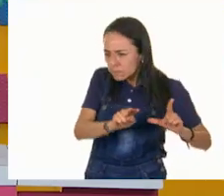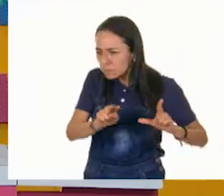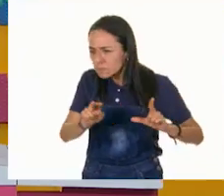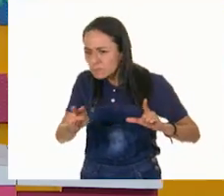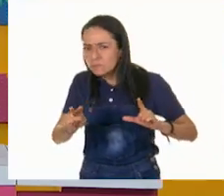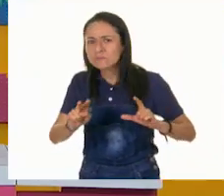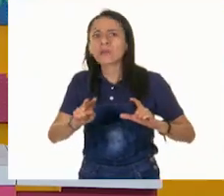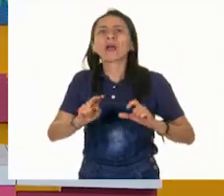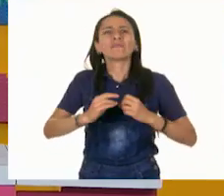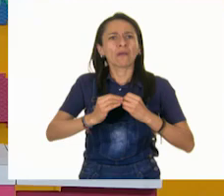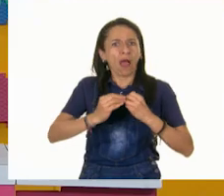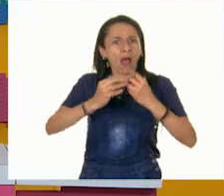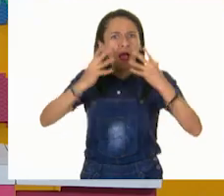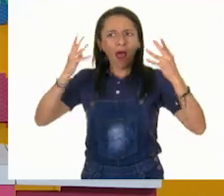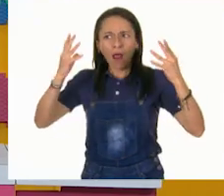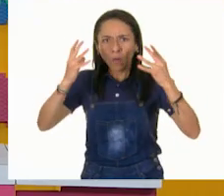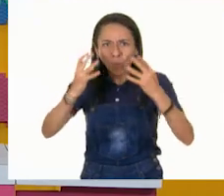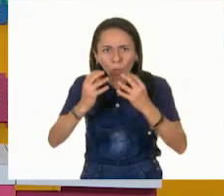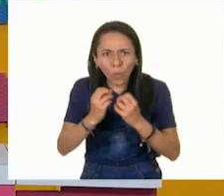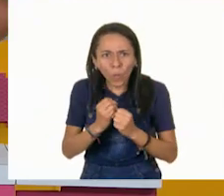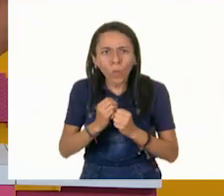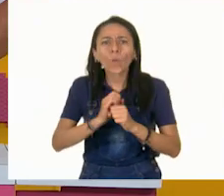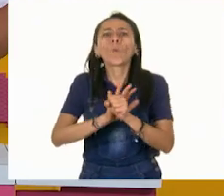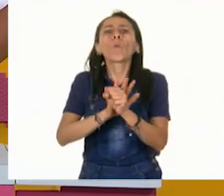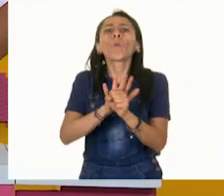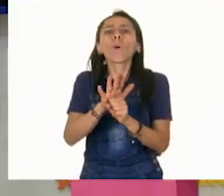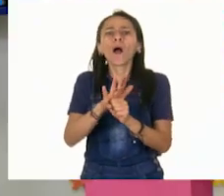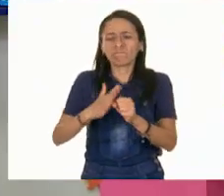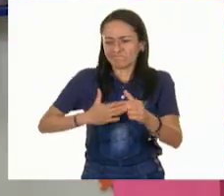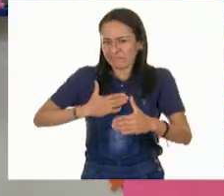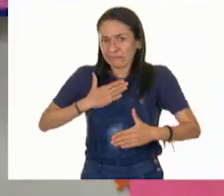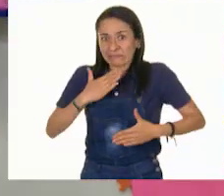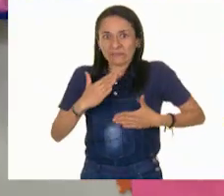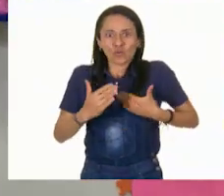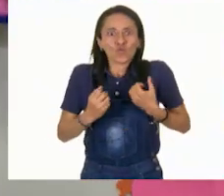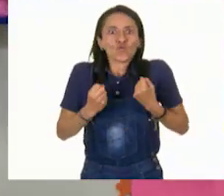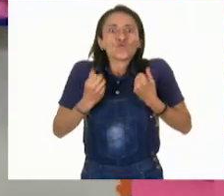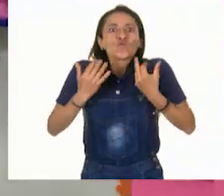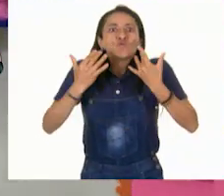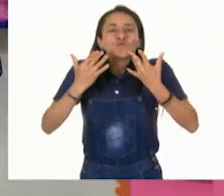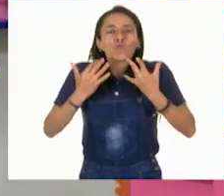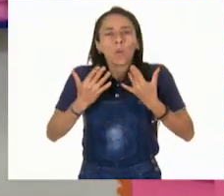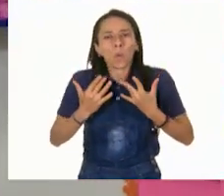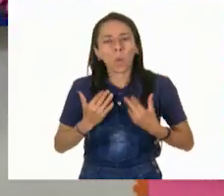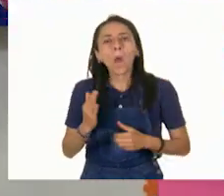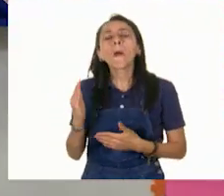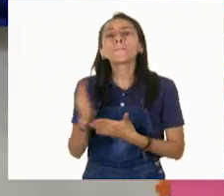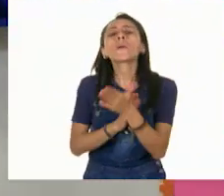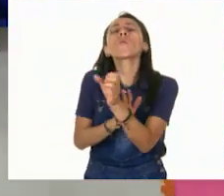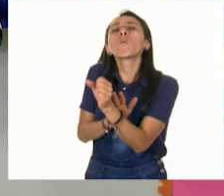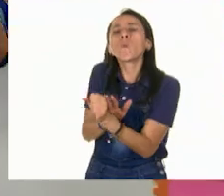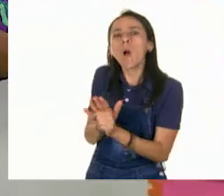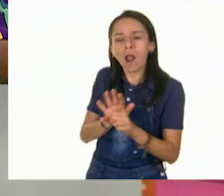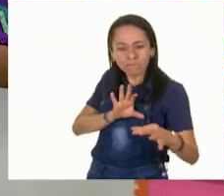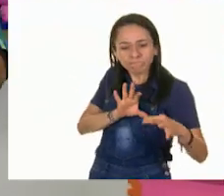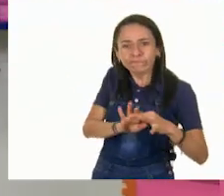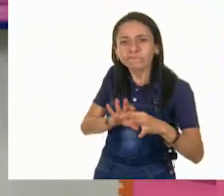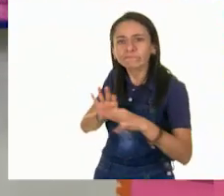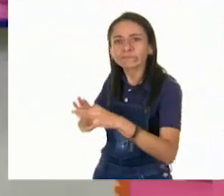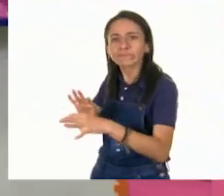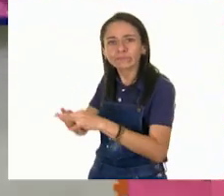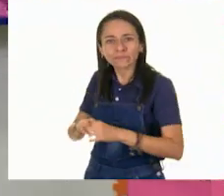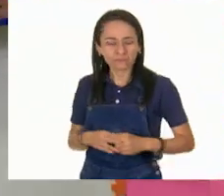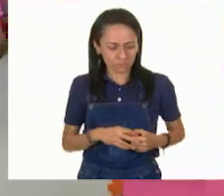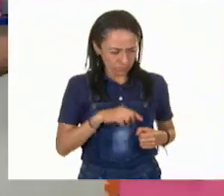intensidad de la alegría es la adecuada. Ok, vamos a ver. Tengo aquí las emociones de la